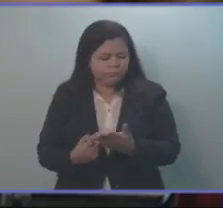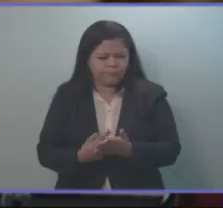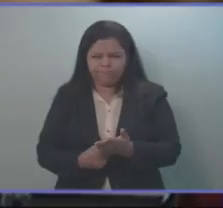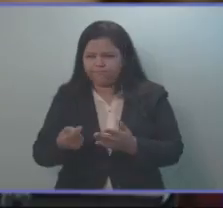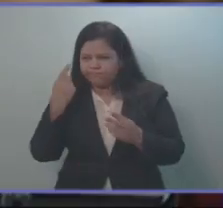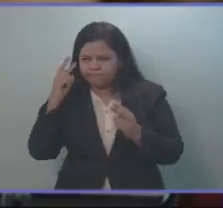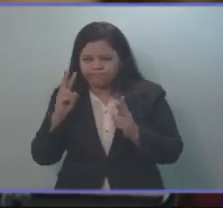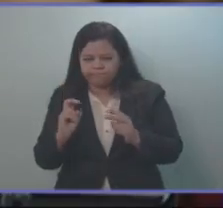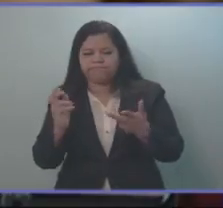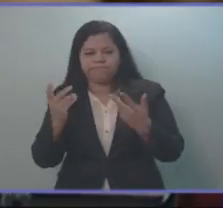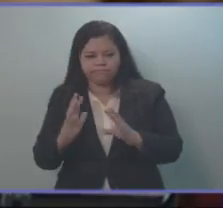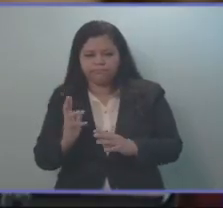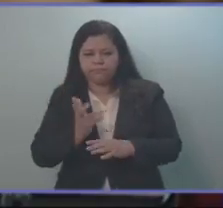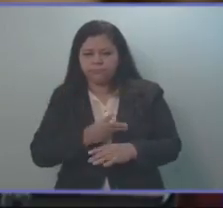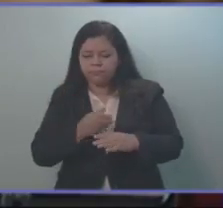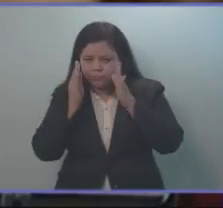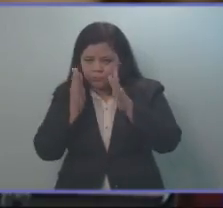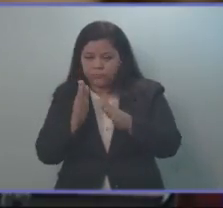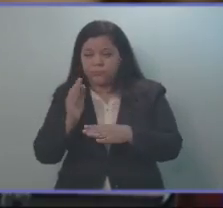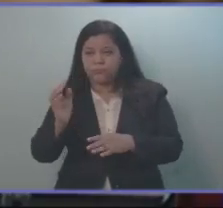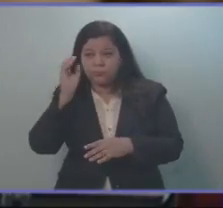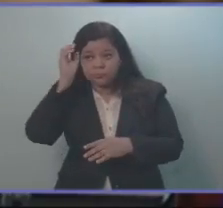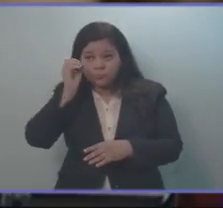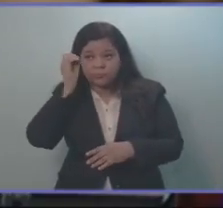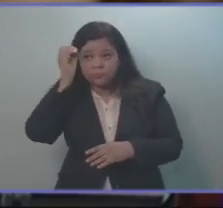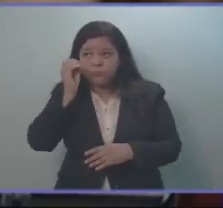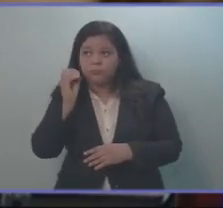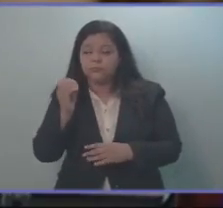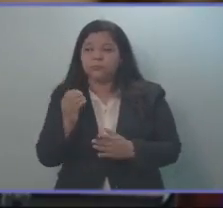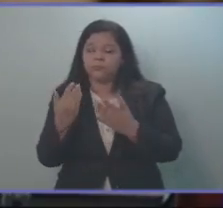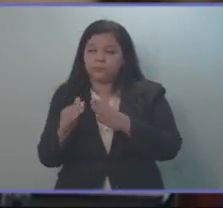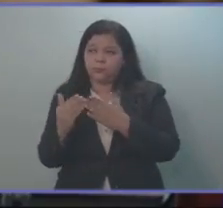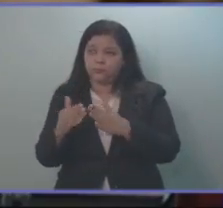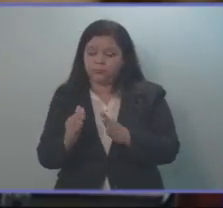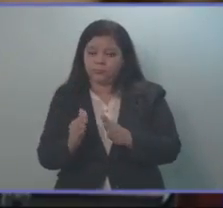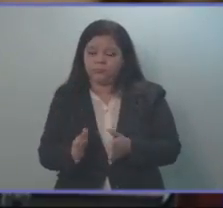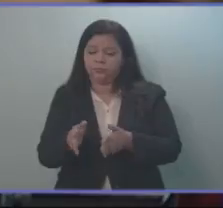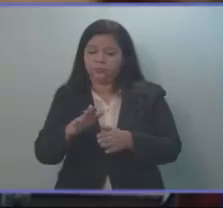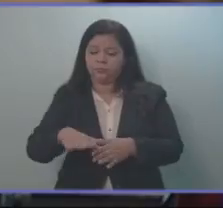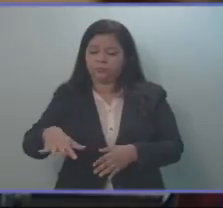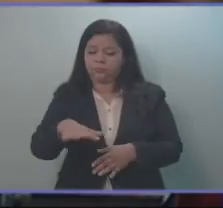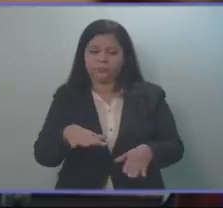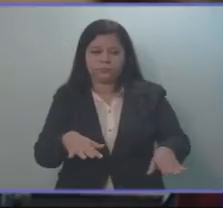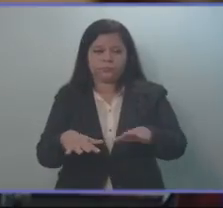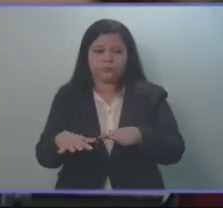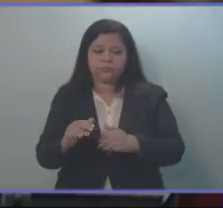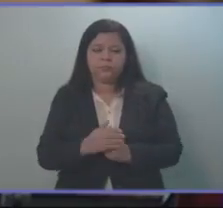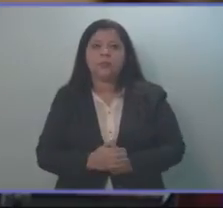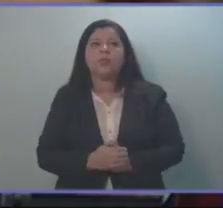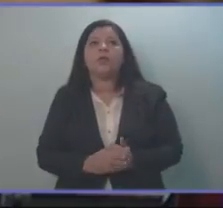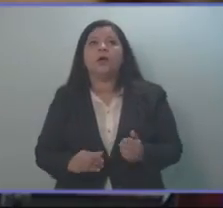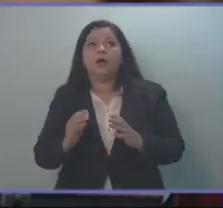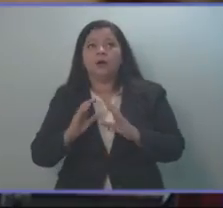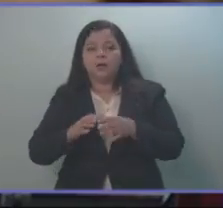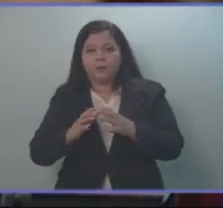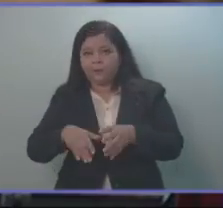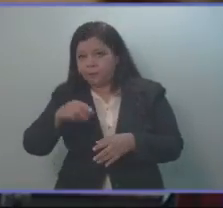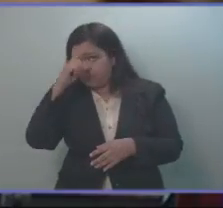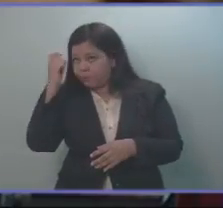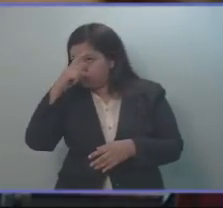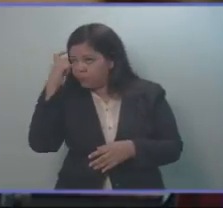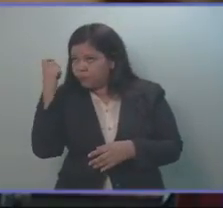Hemos tomado en cuenta la opinión de muchos sectores y la Comisión de Trabajo